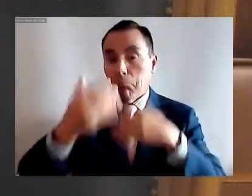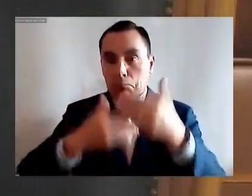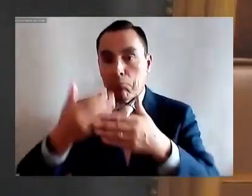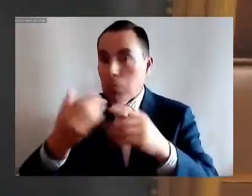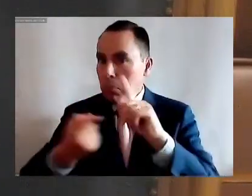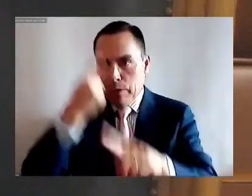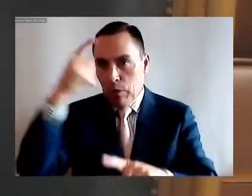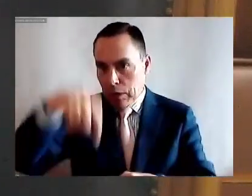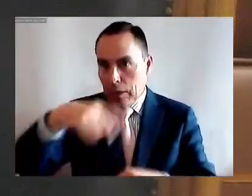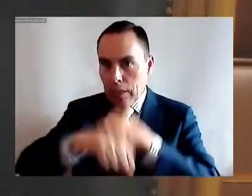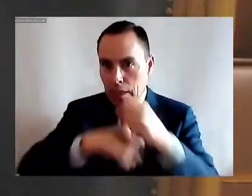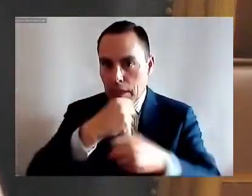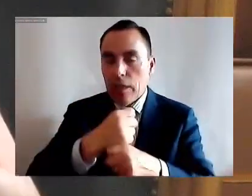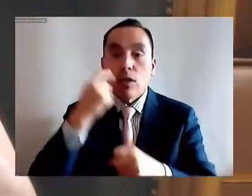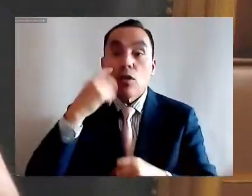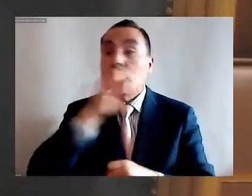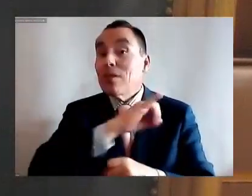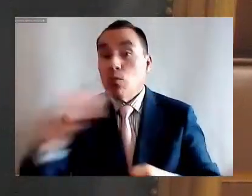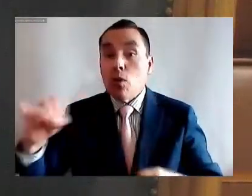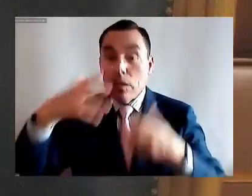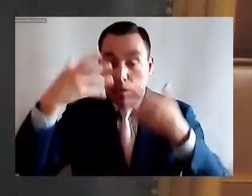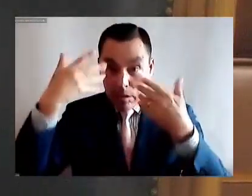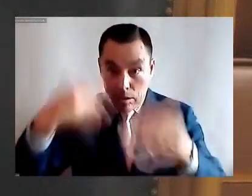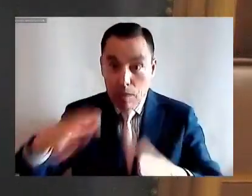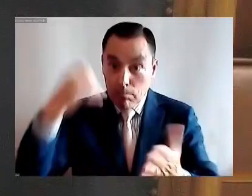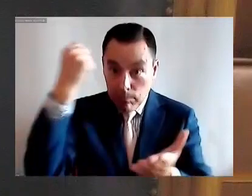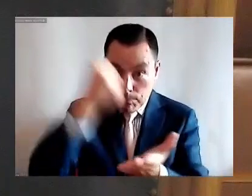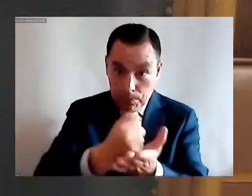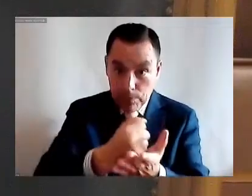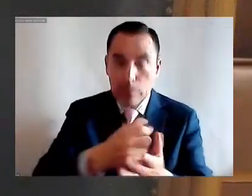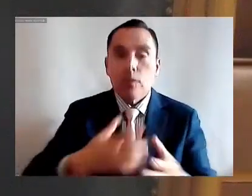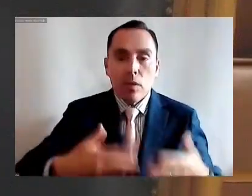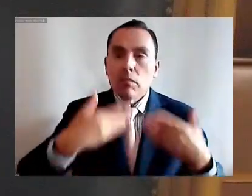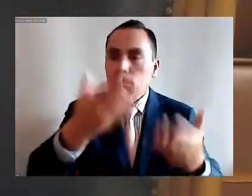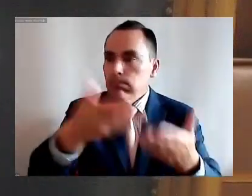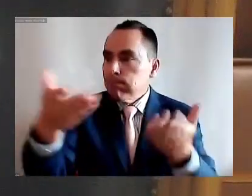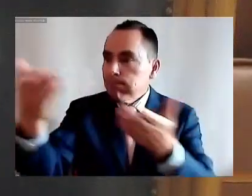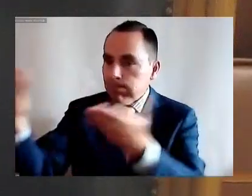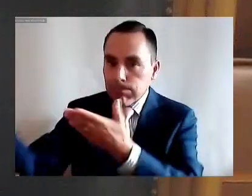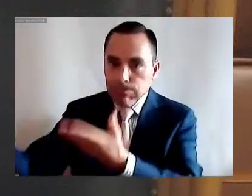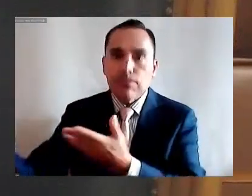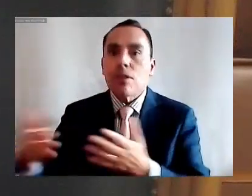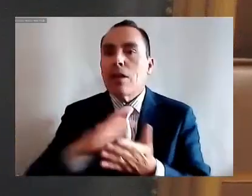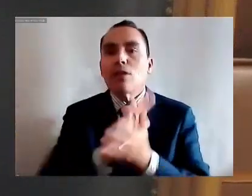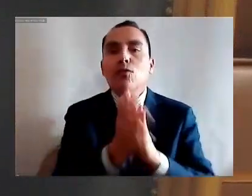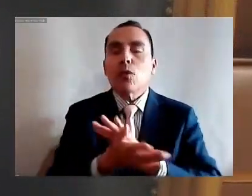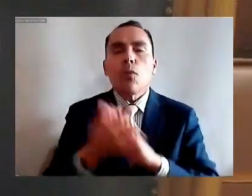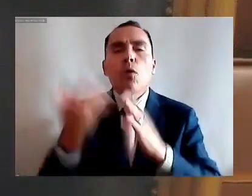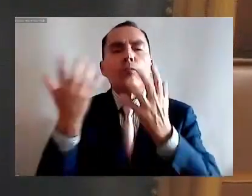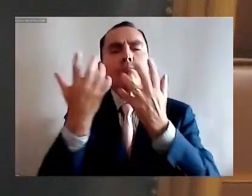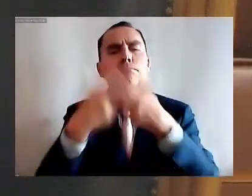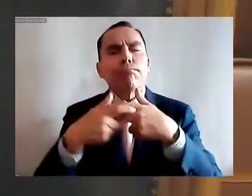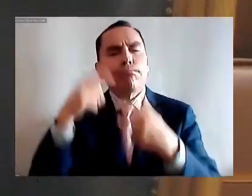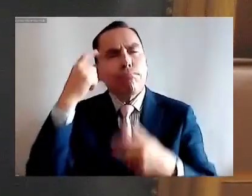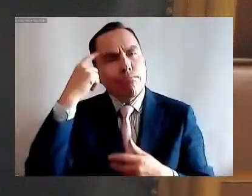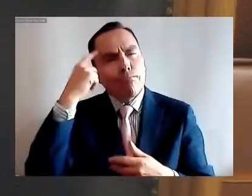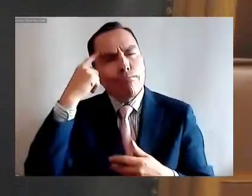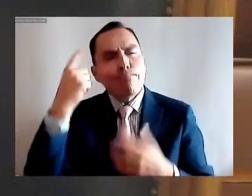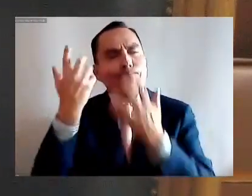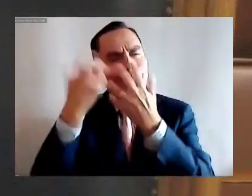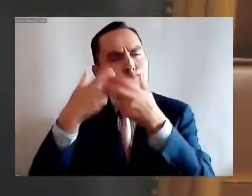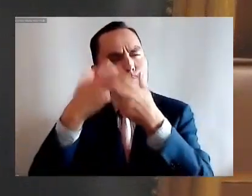poder distribuirlo para abrir siempre nuevos caminos de reflexión entre todas las personas interesadas y, por